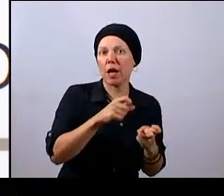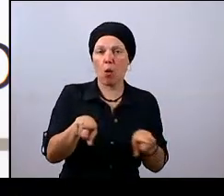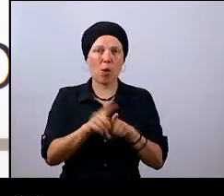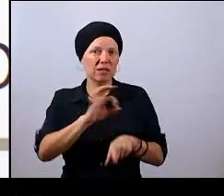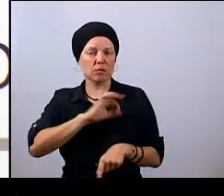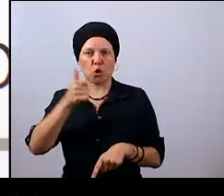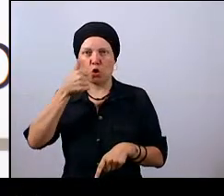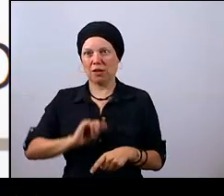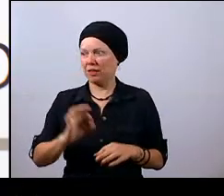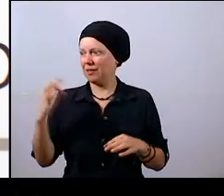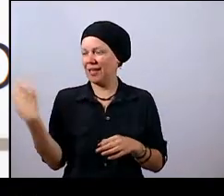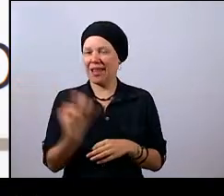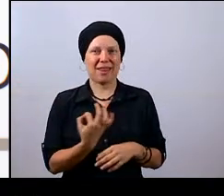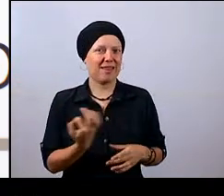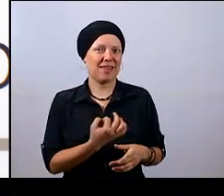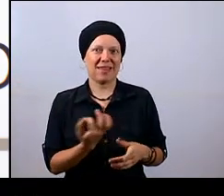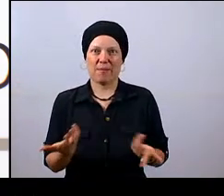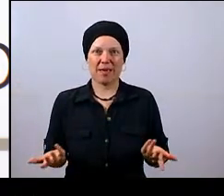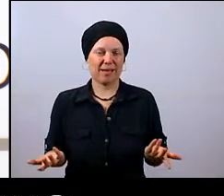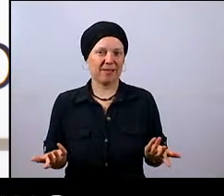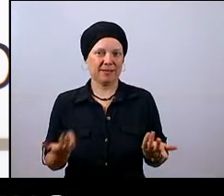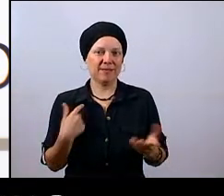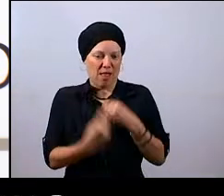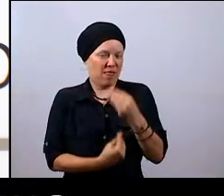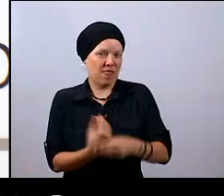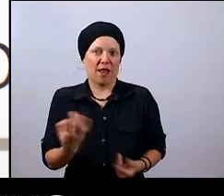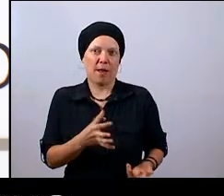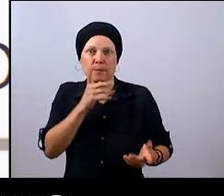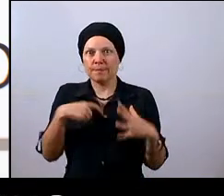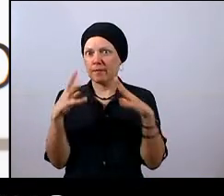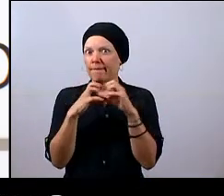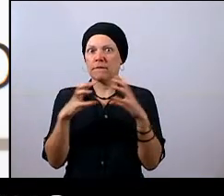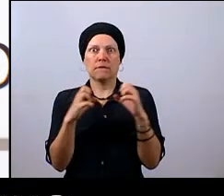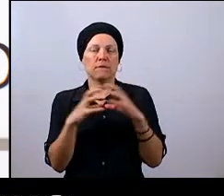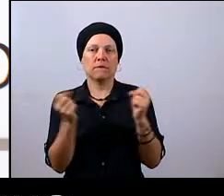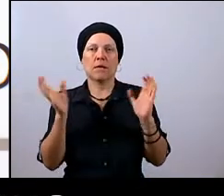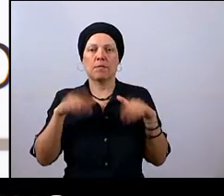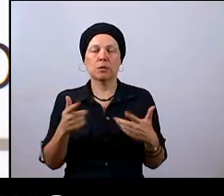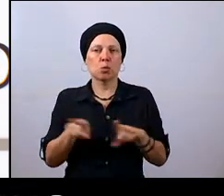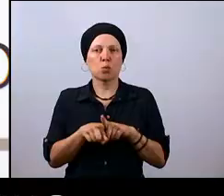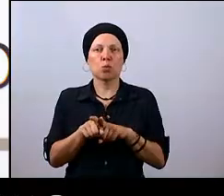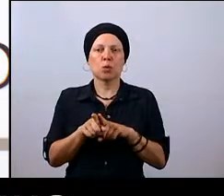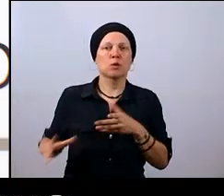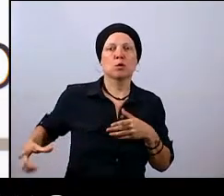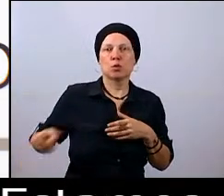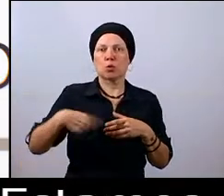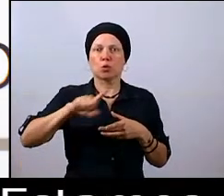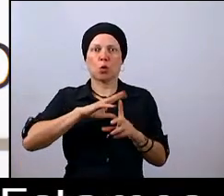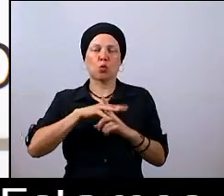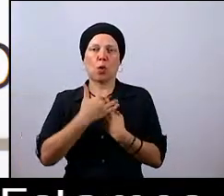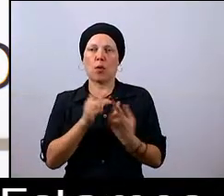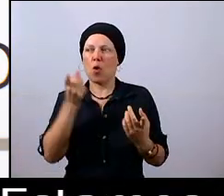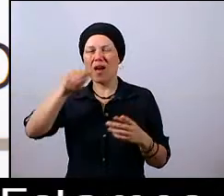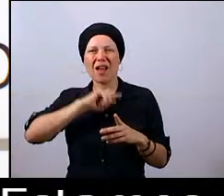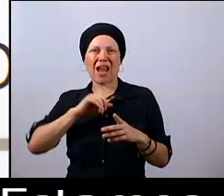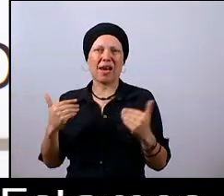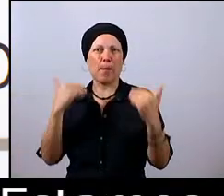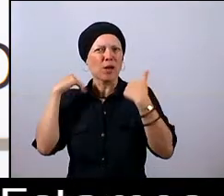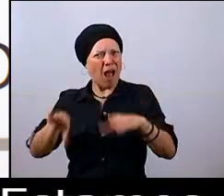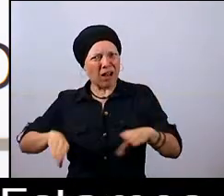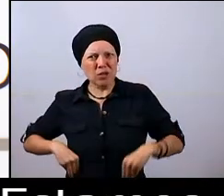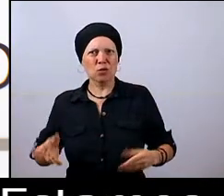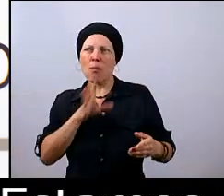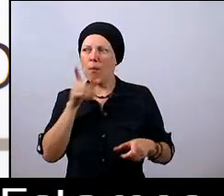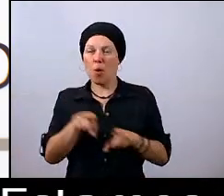que debe acometer y que debe ejecutar. Estamos deseando que forme parte de todo esto, que asuma su responsabilidad